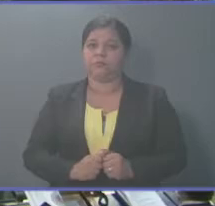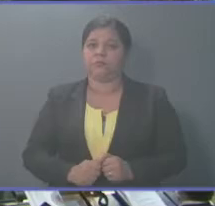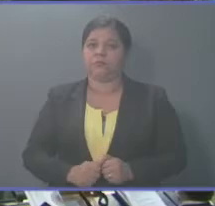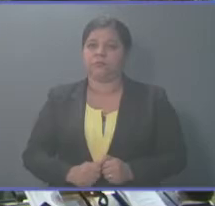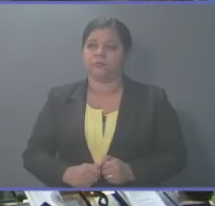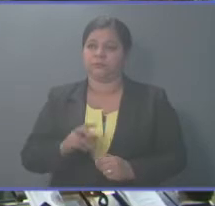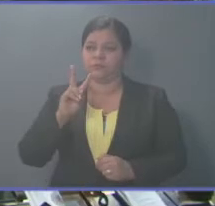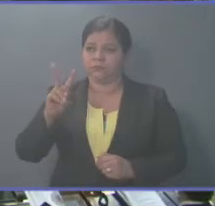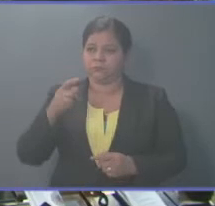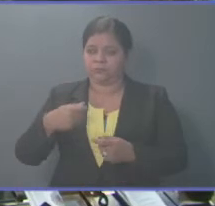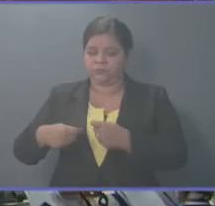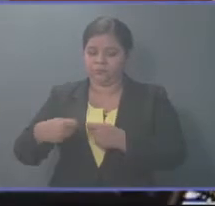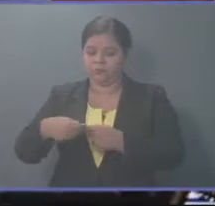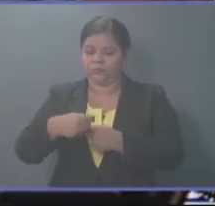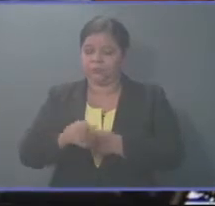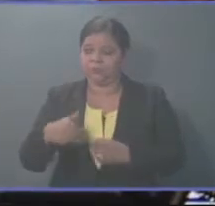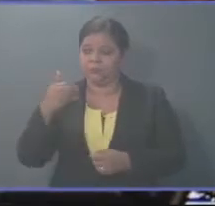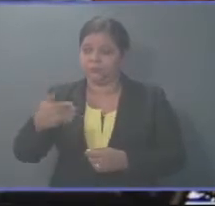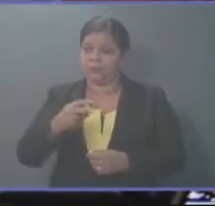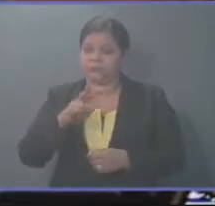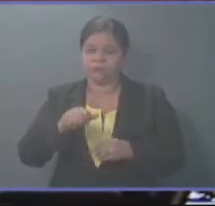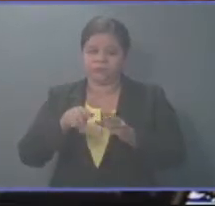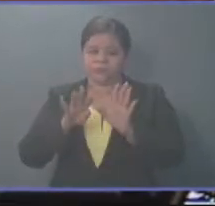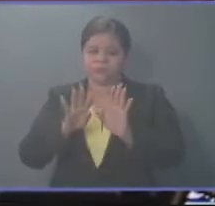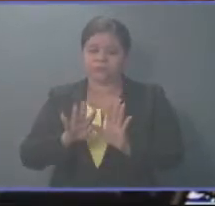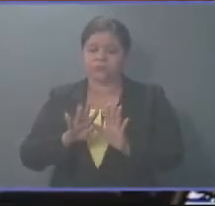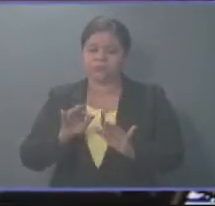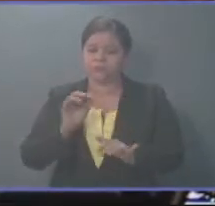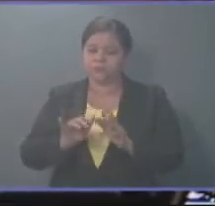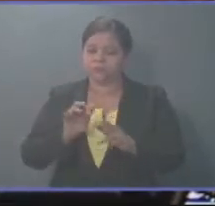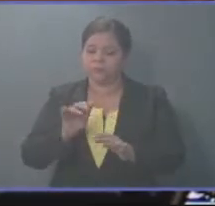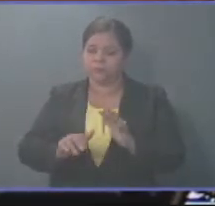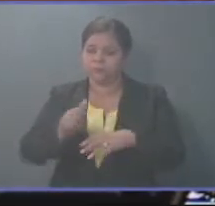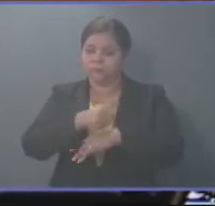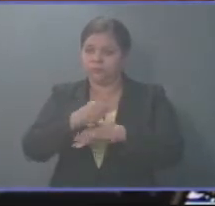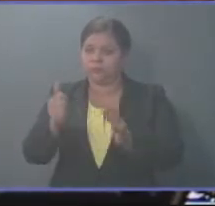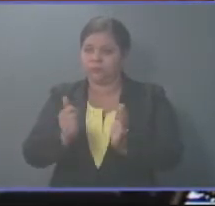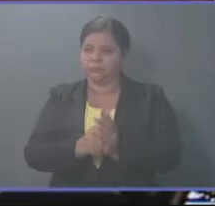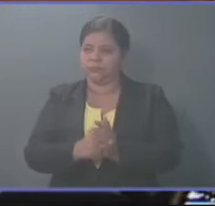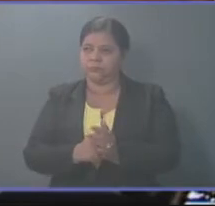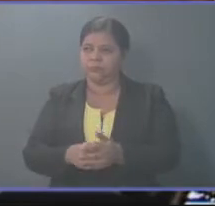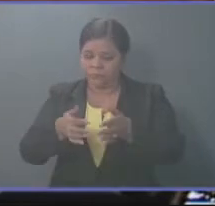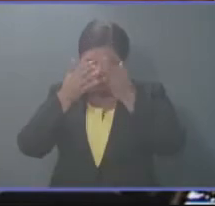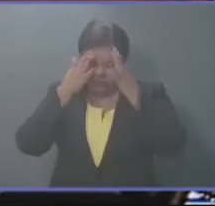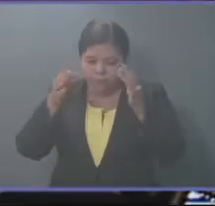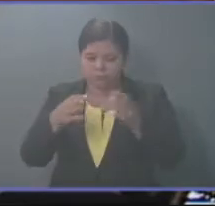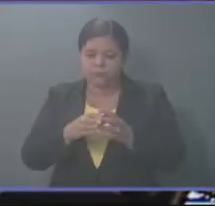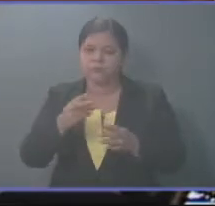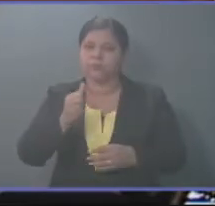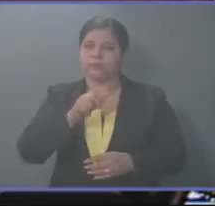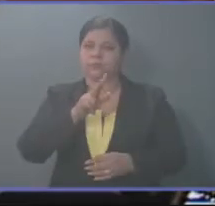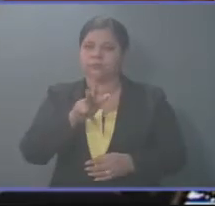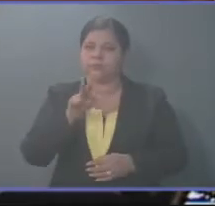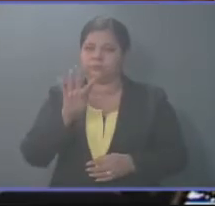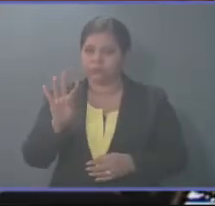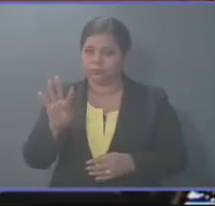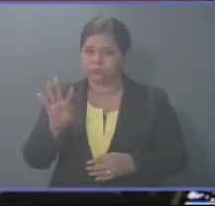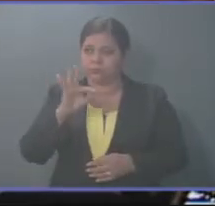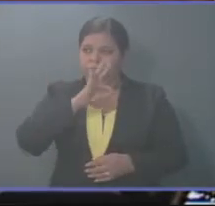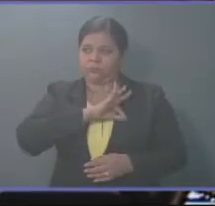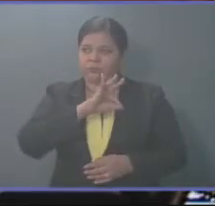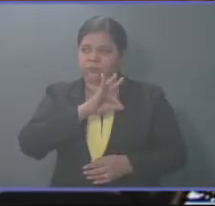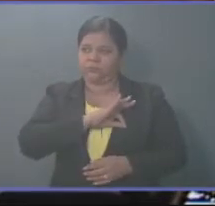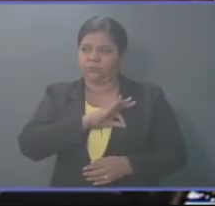2 de diciembre de 2019, señores secretarios de la Asamblea Legislativa presente, dictamen número 34,